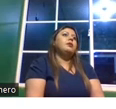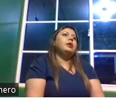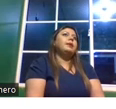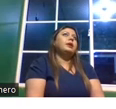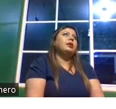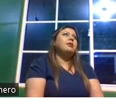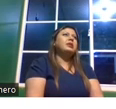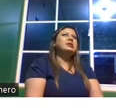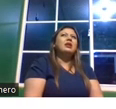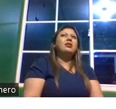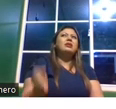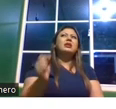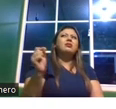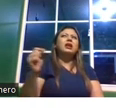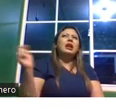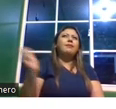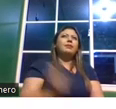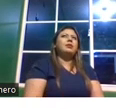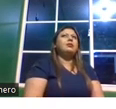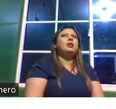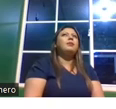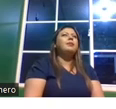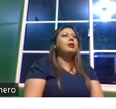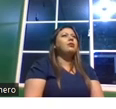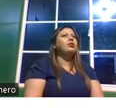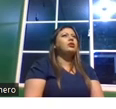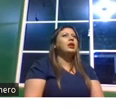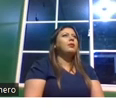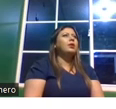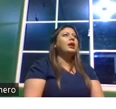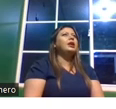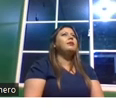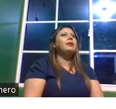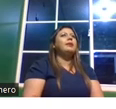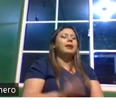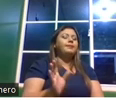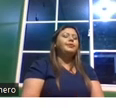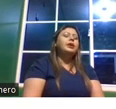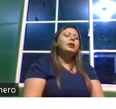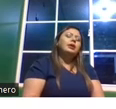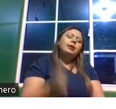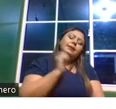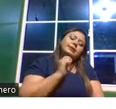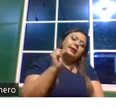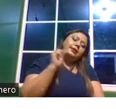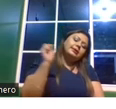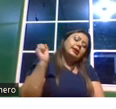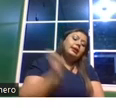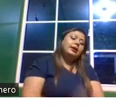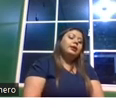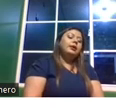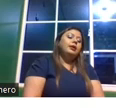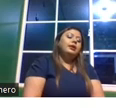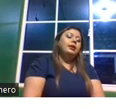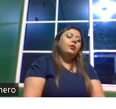En este caso, Stuart dice que lo mínimo necesario es tan determinante como lo máximo superior. Marco